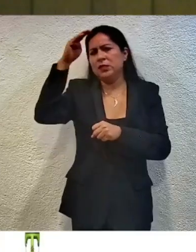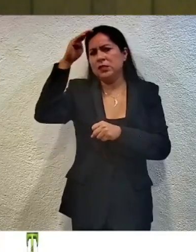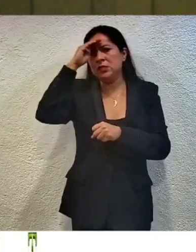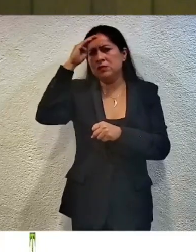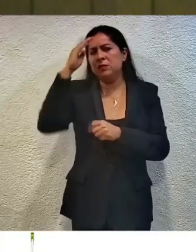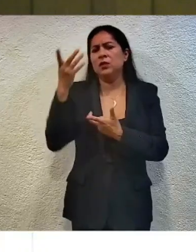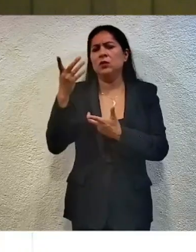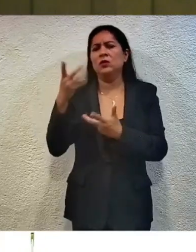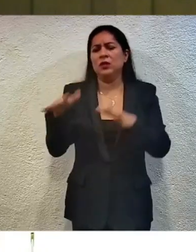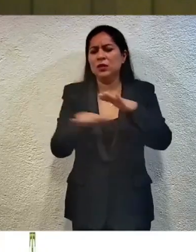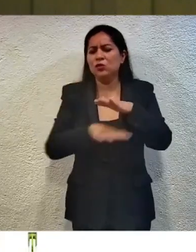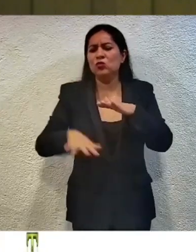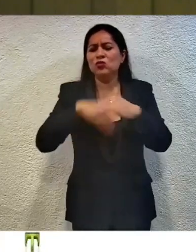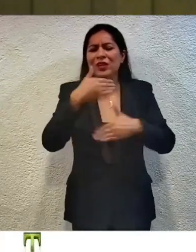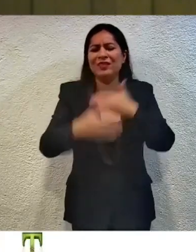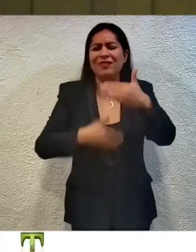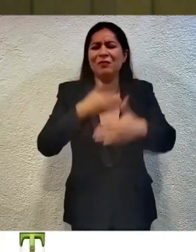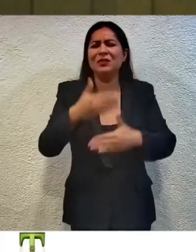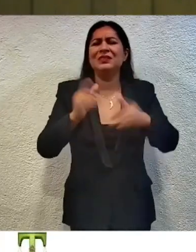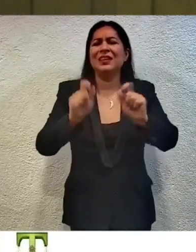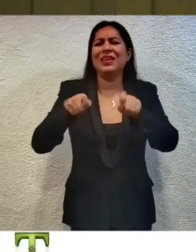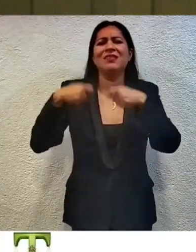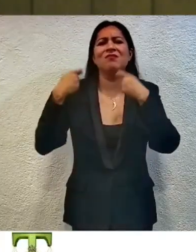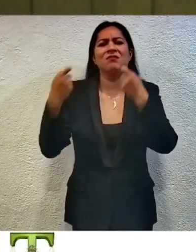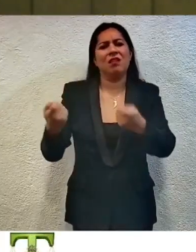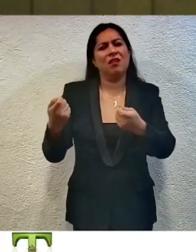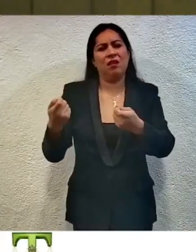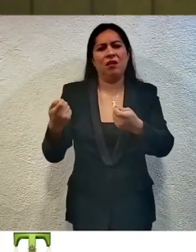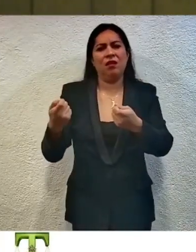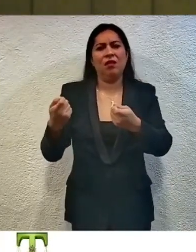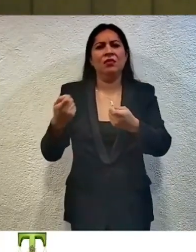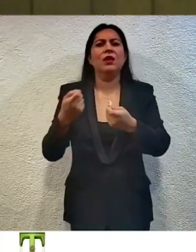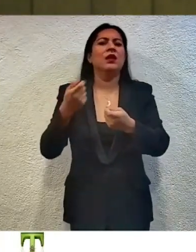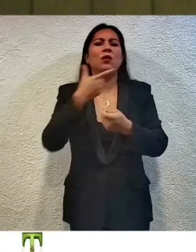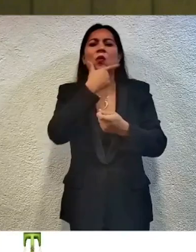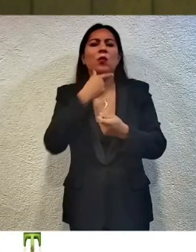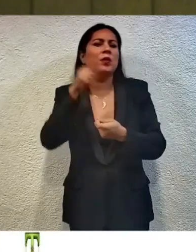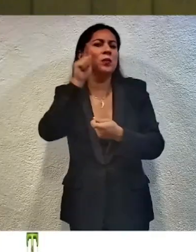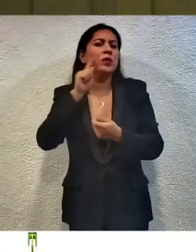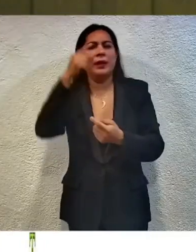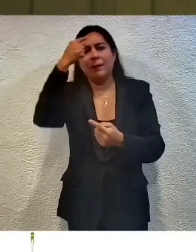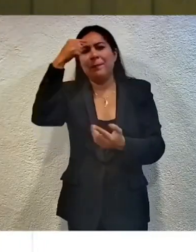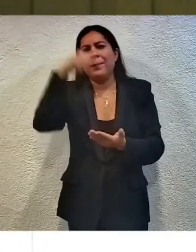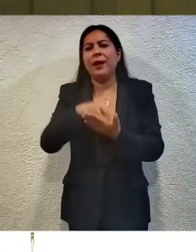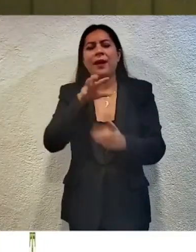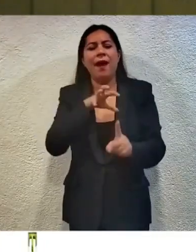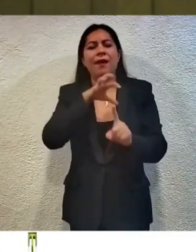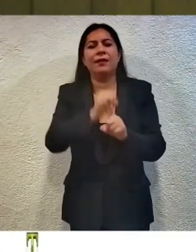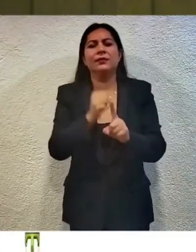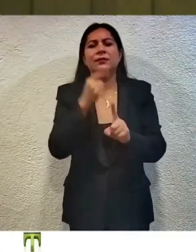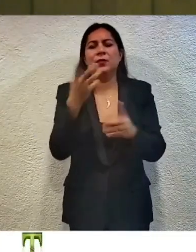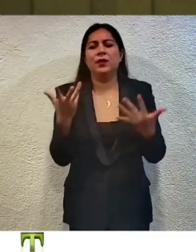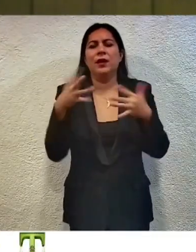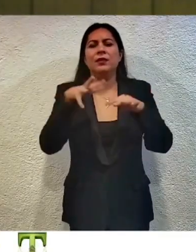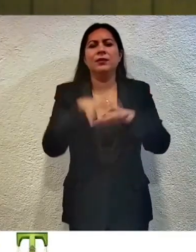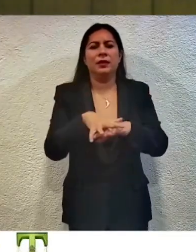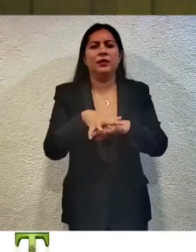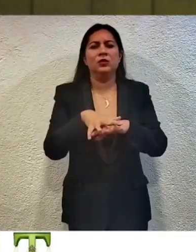que sustentan el procedimiento de asignación de género para alcanzar una